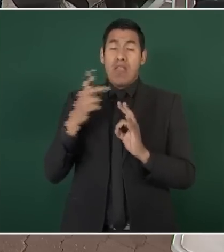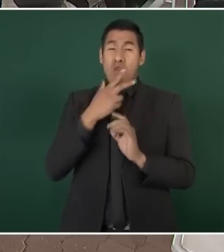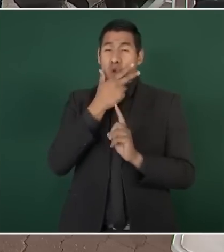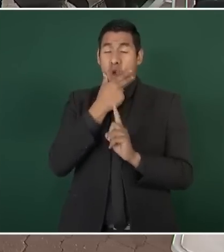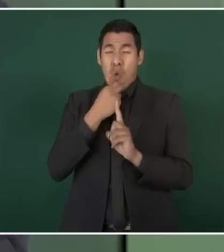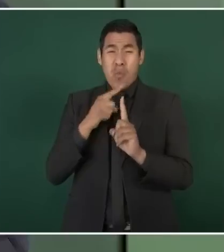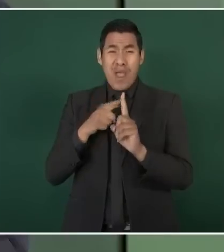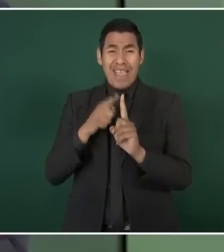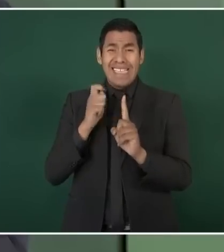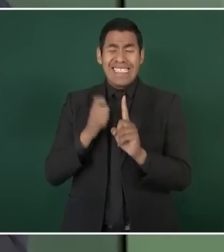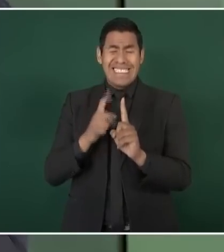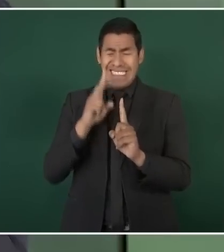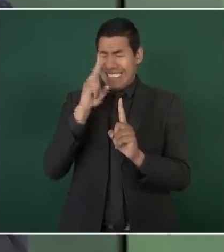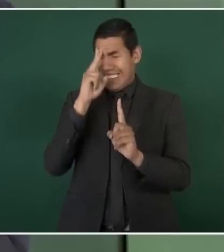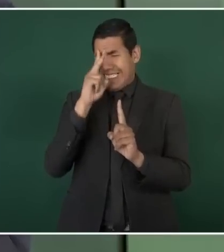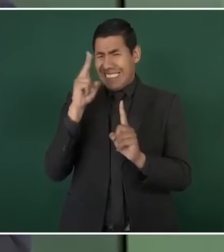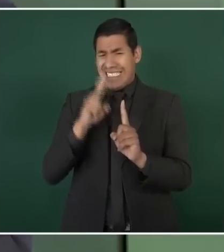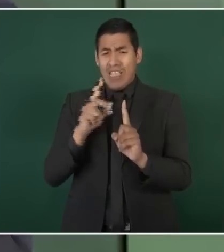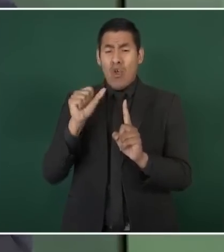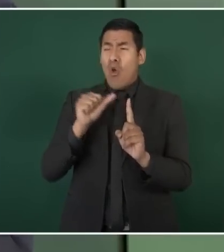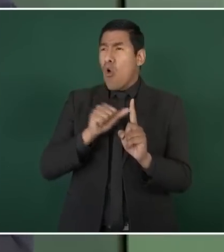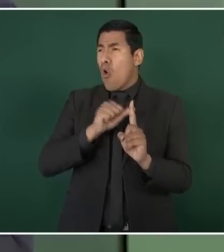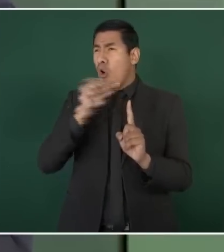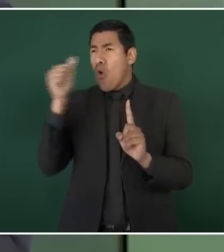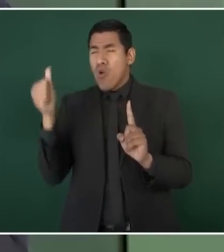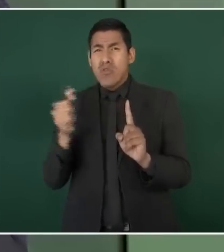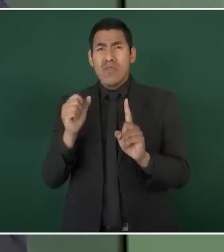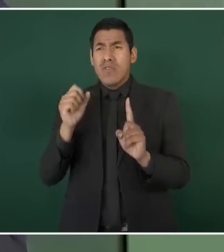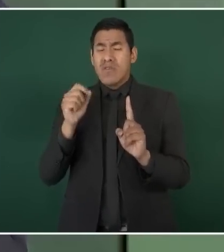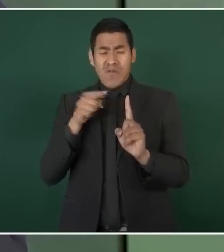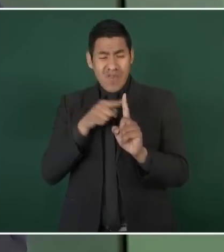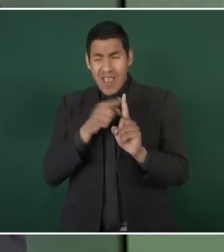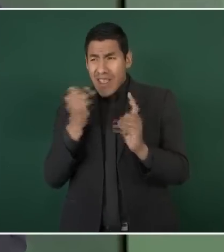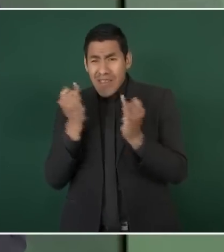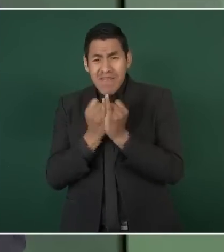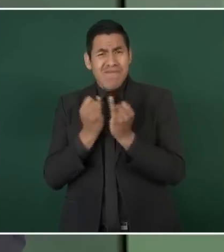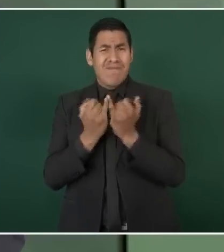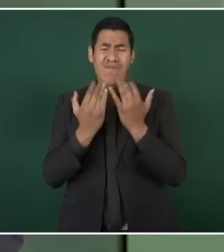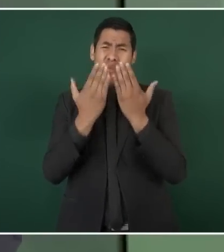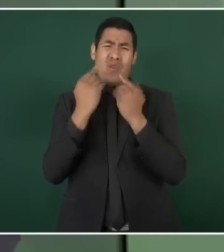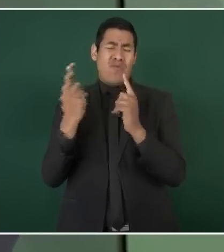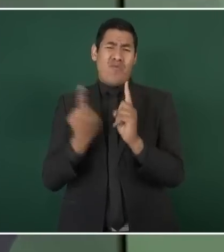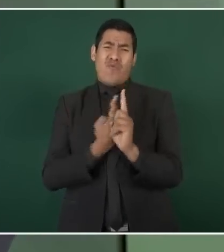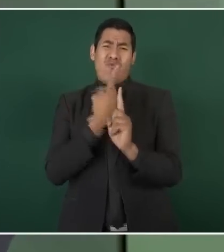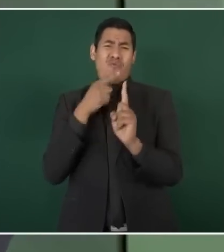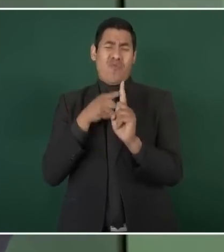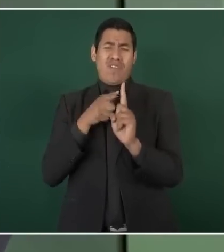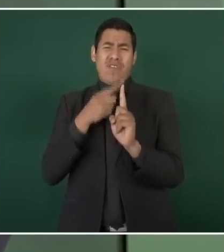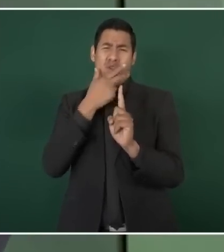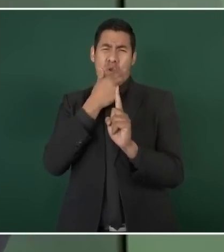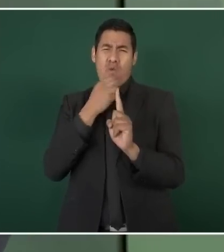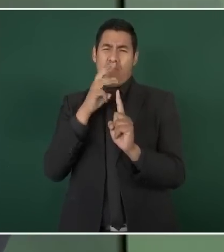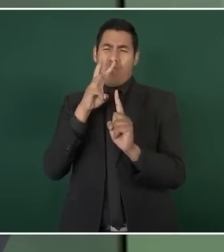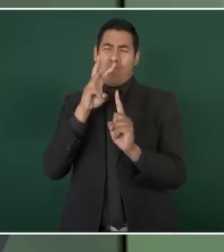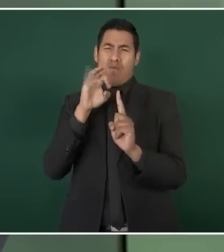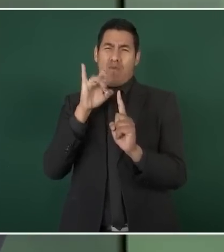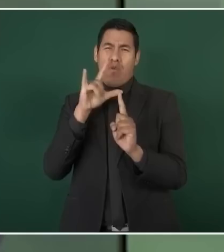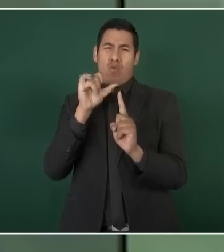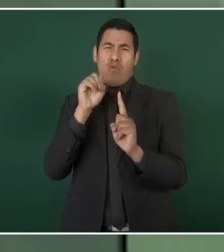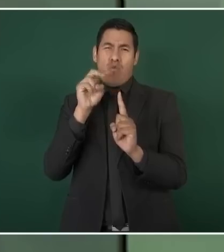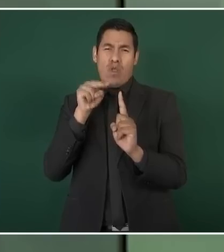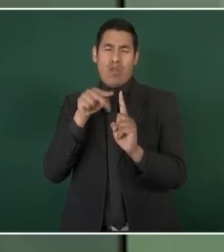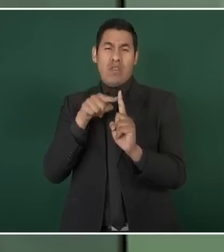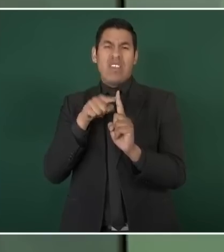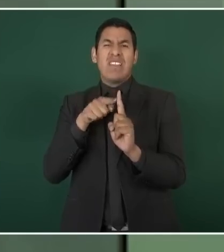habido ningún embajador más perverso que Wilson.